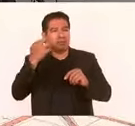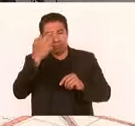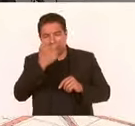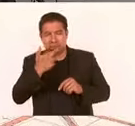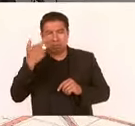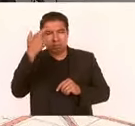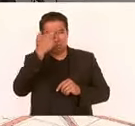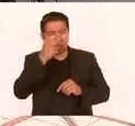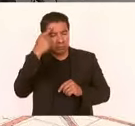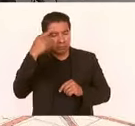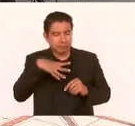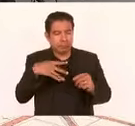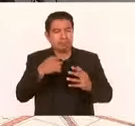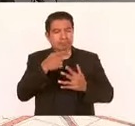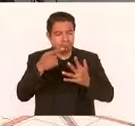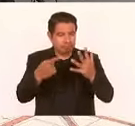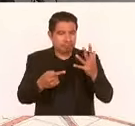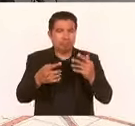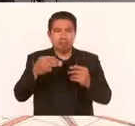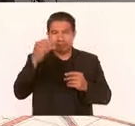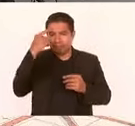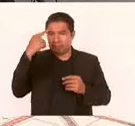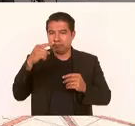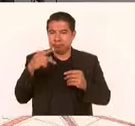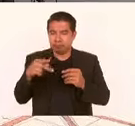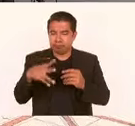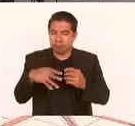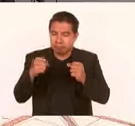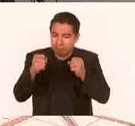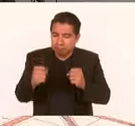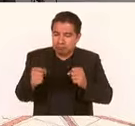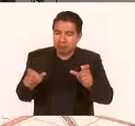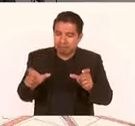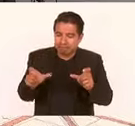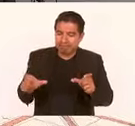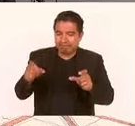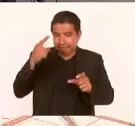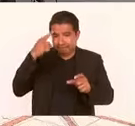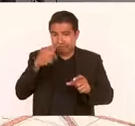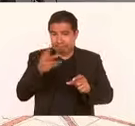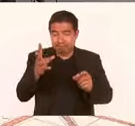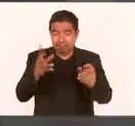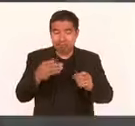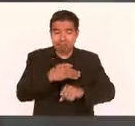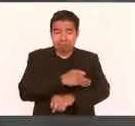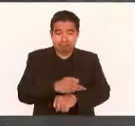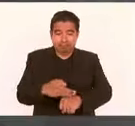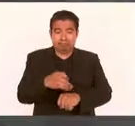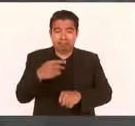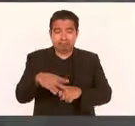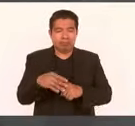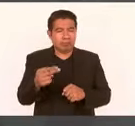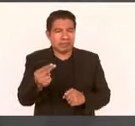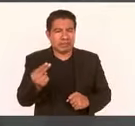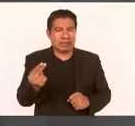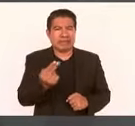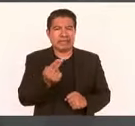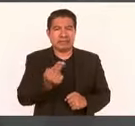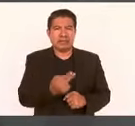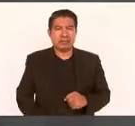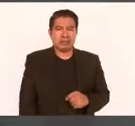afectaciones y con ello se ha podido dar certidumbre a familias cuando estaba en duda la necesidad o no de